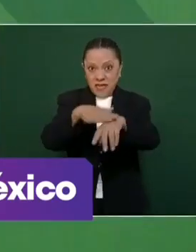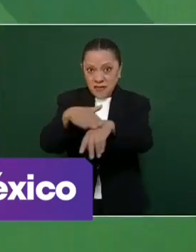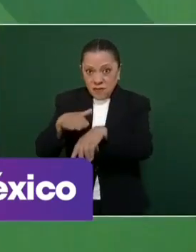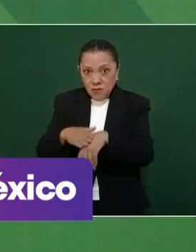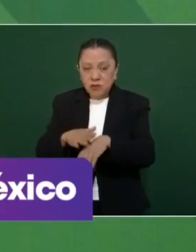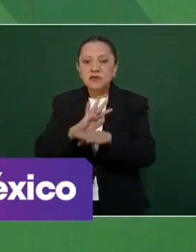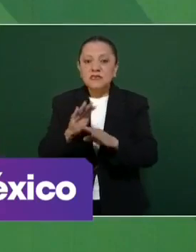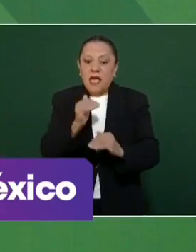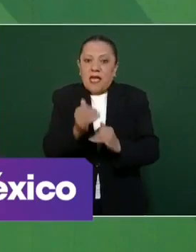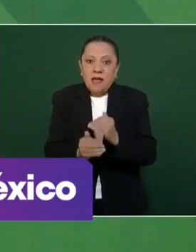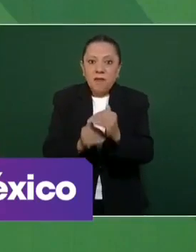tiene toda su confianza